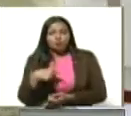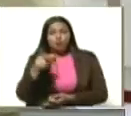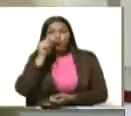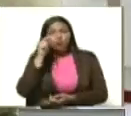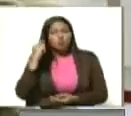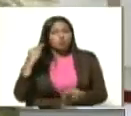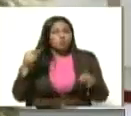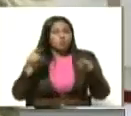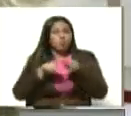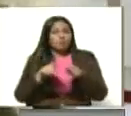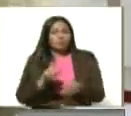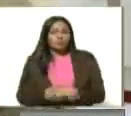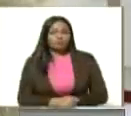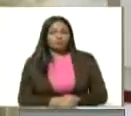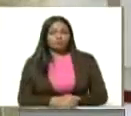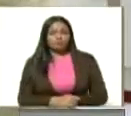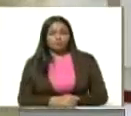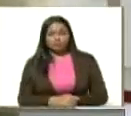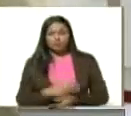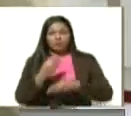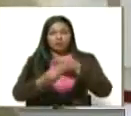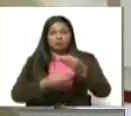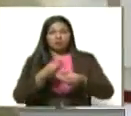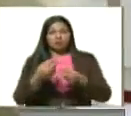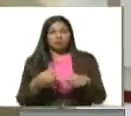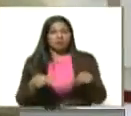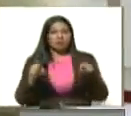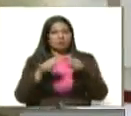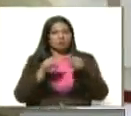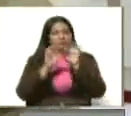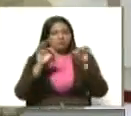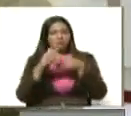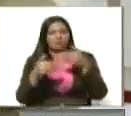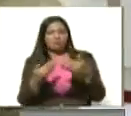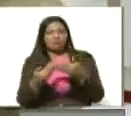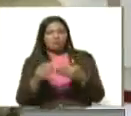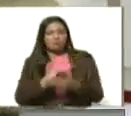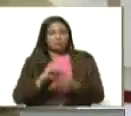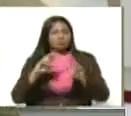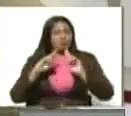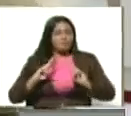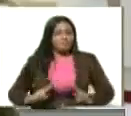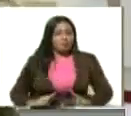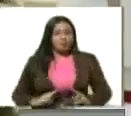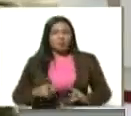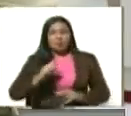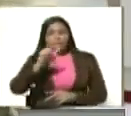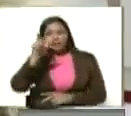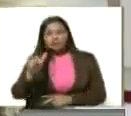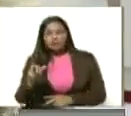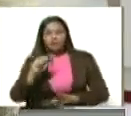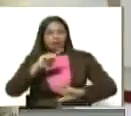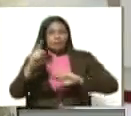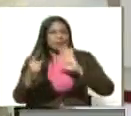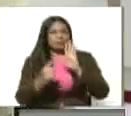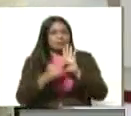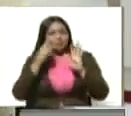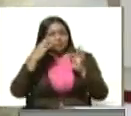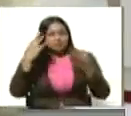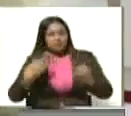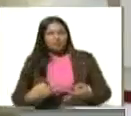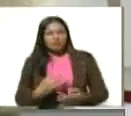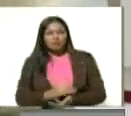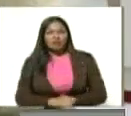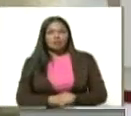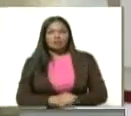nosotros, y entonces arman como esa coraza. Yo considero que cuando un ser humano, una persona está totalmente segura y seguro